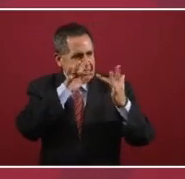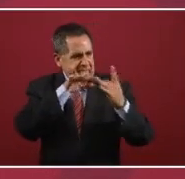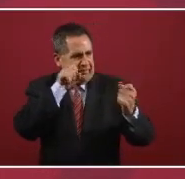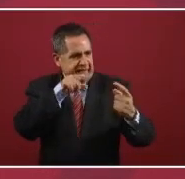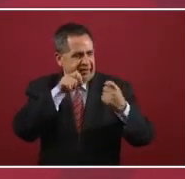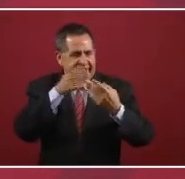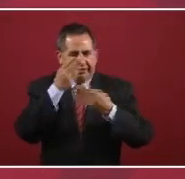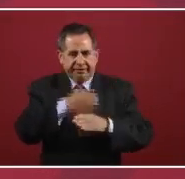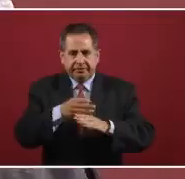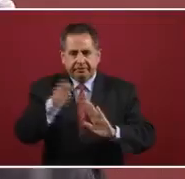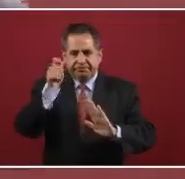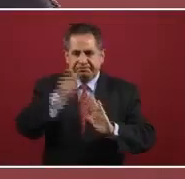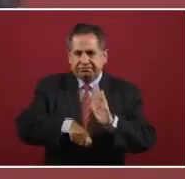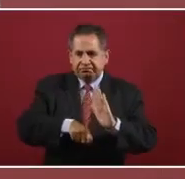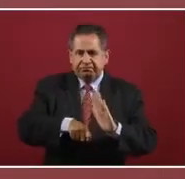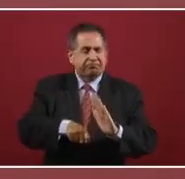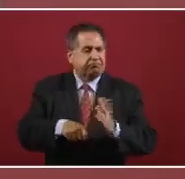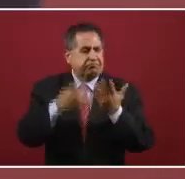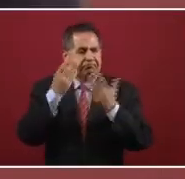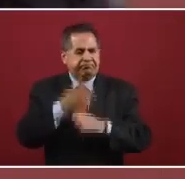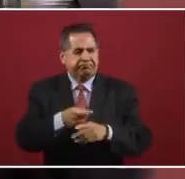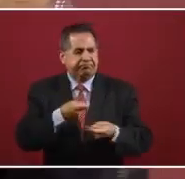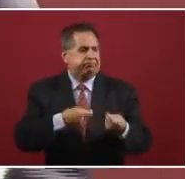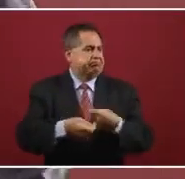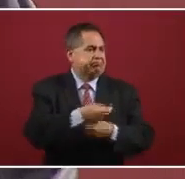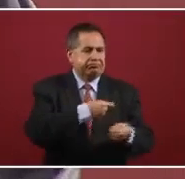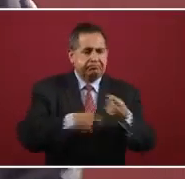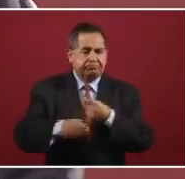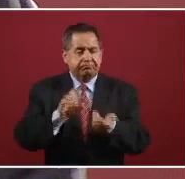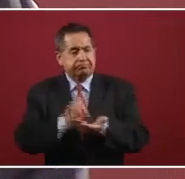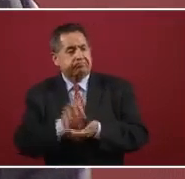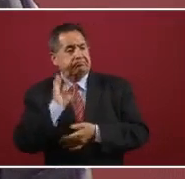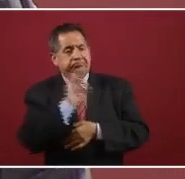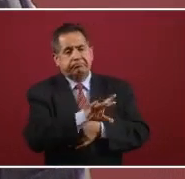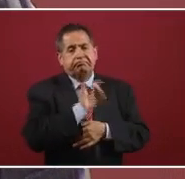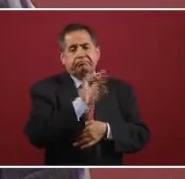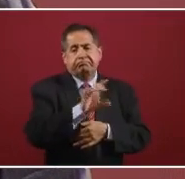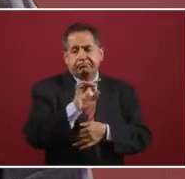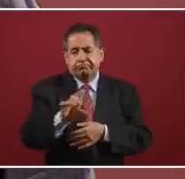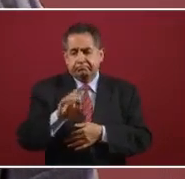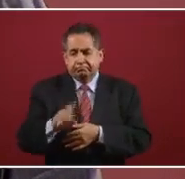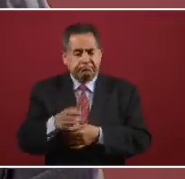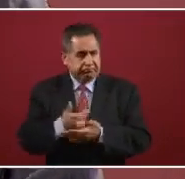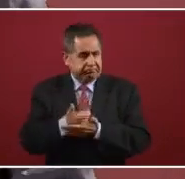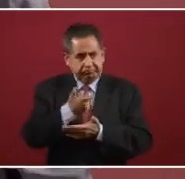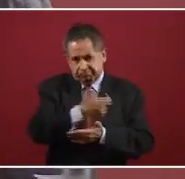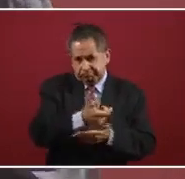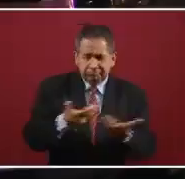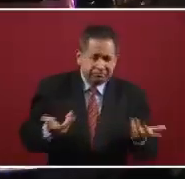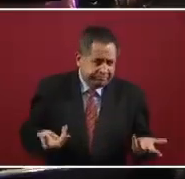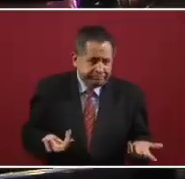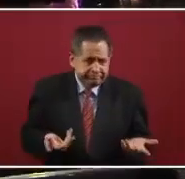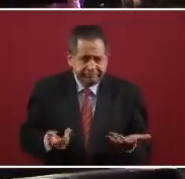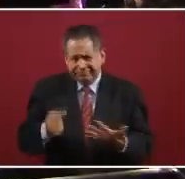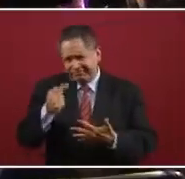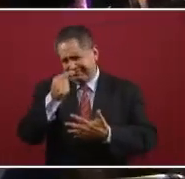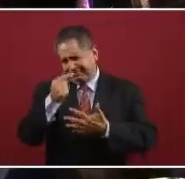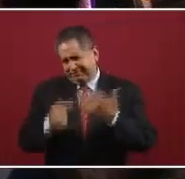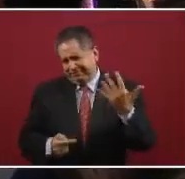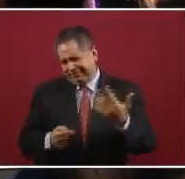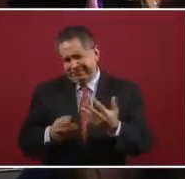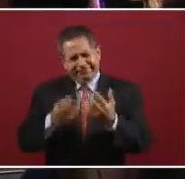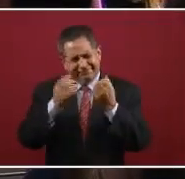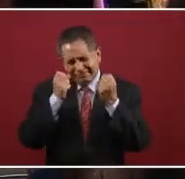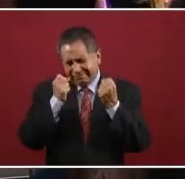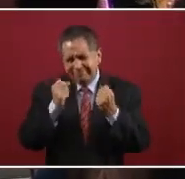que con tarjeta la gente pueda recibir sus beneficios. En fin, es una